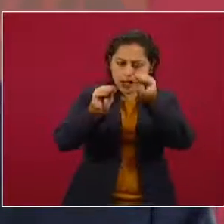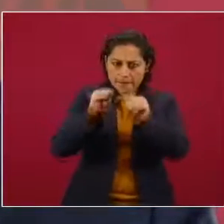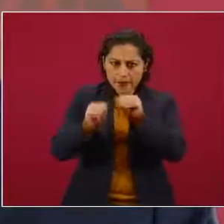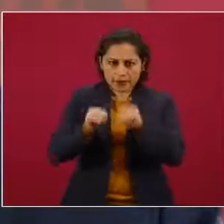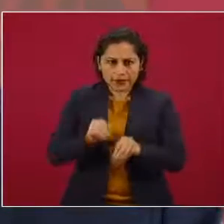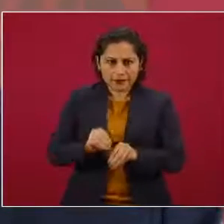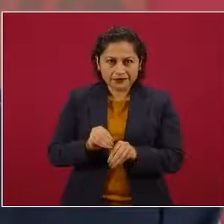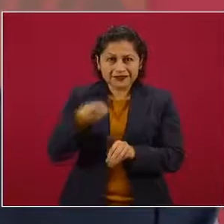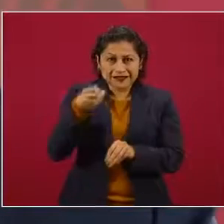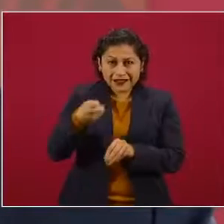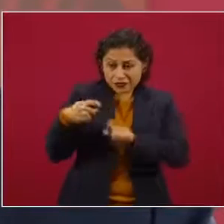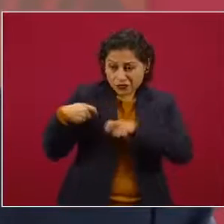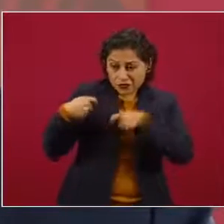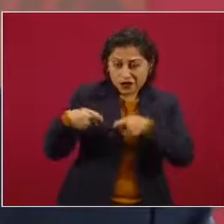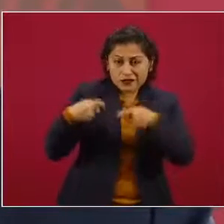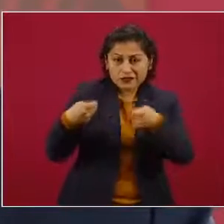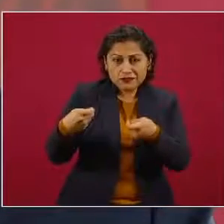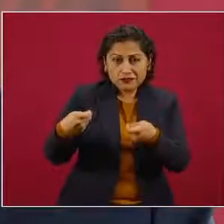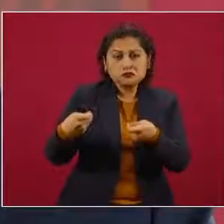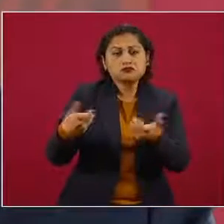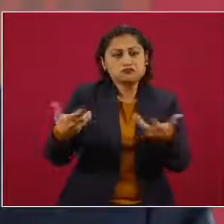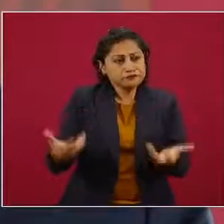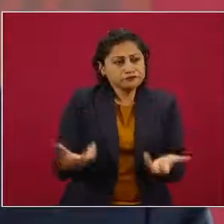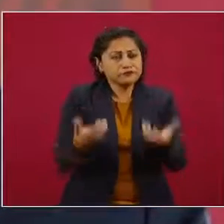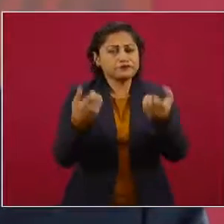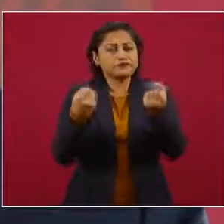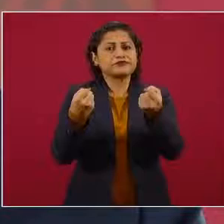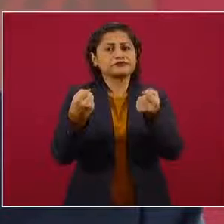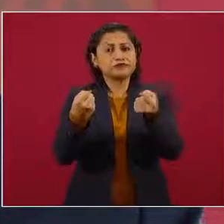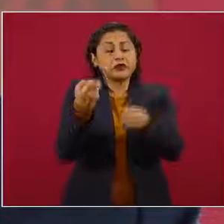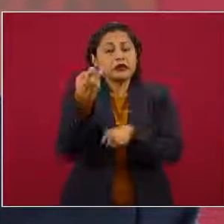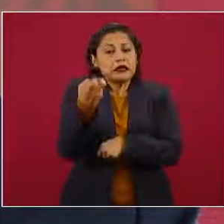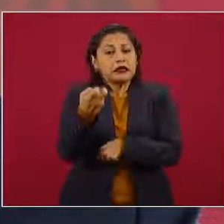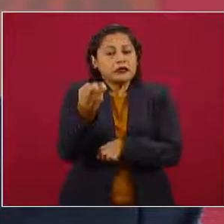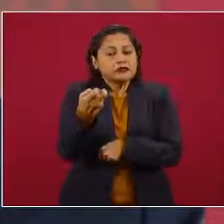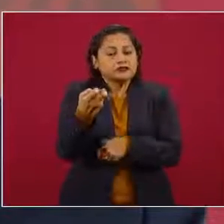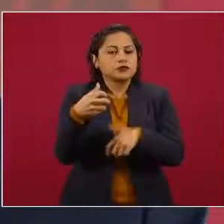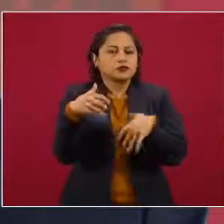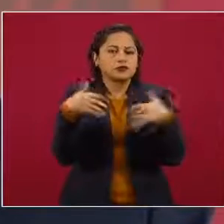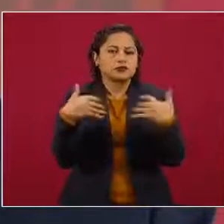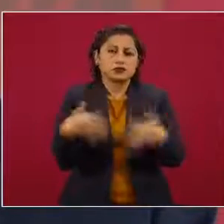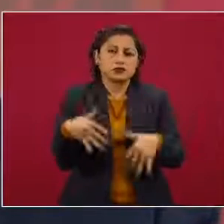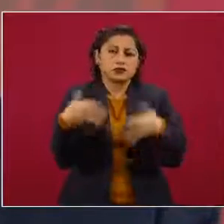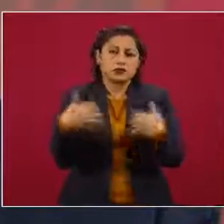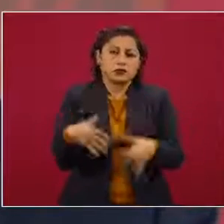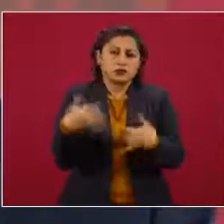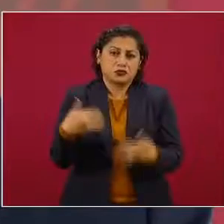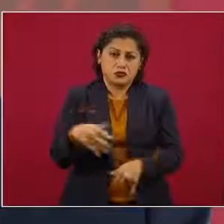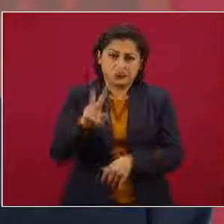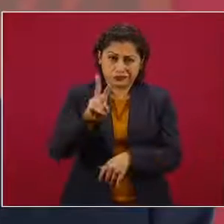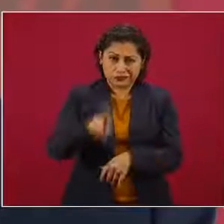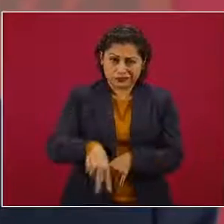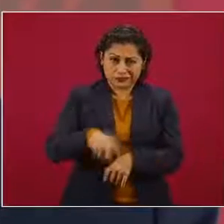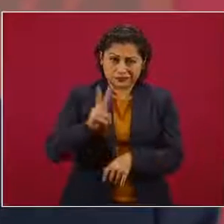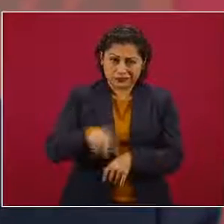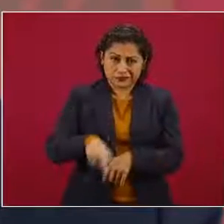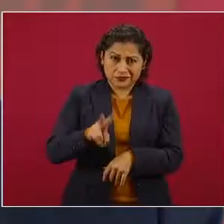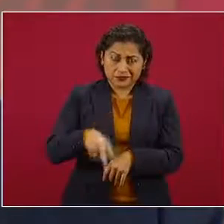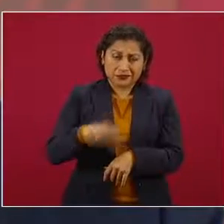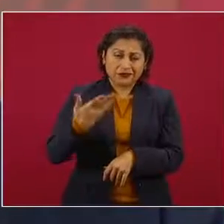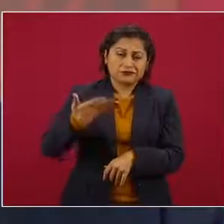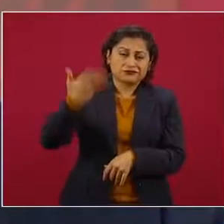Que no perdamos eso. Esa es una tradición que viene de lejos.